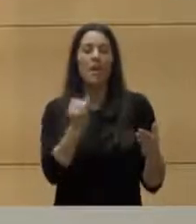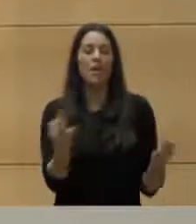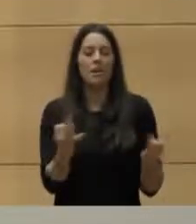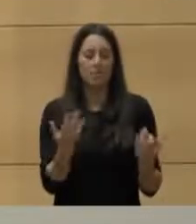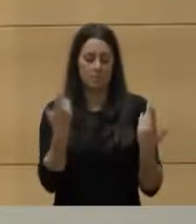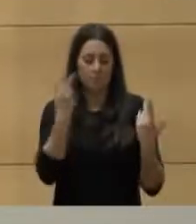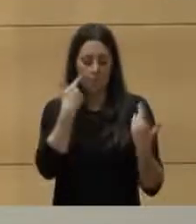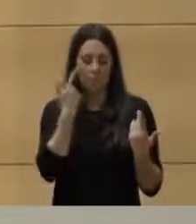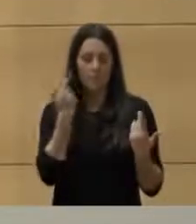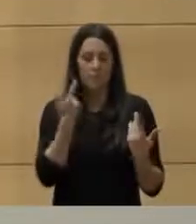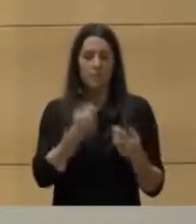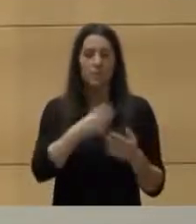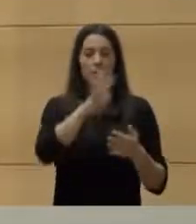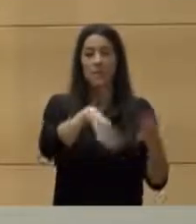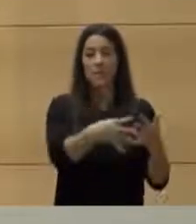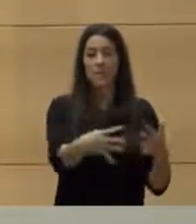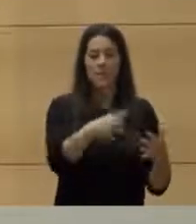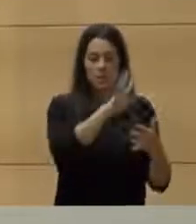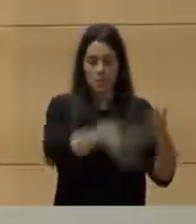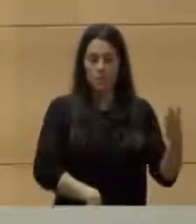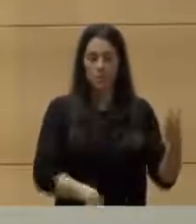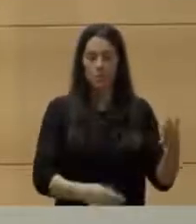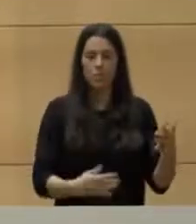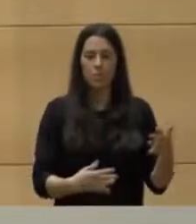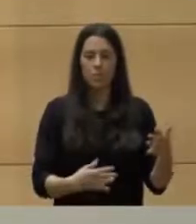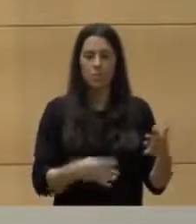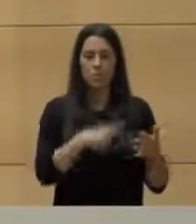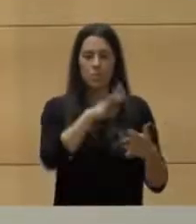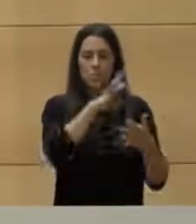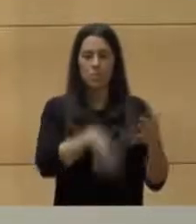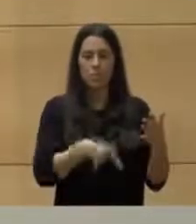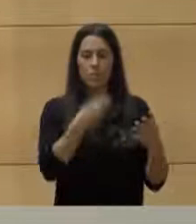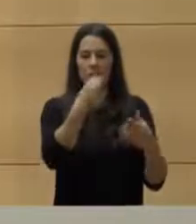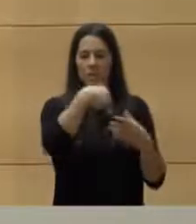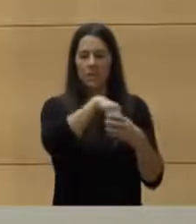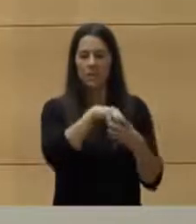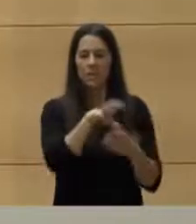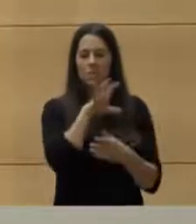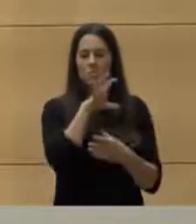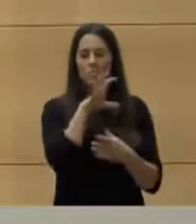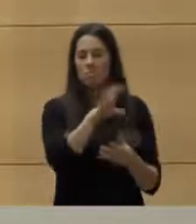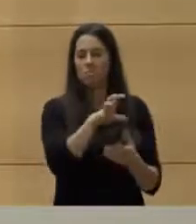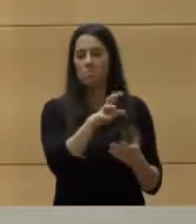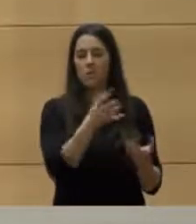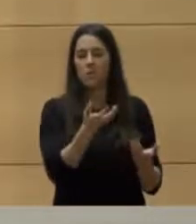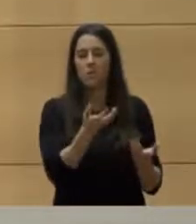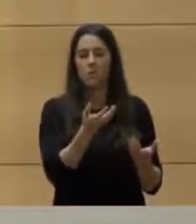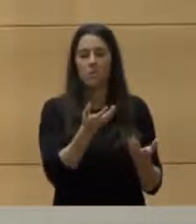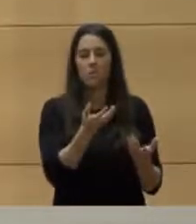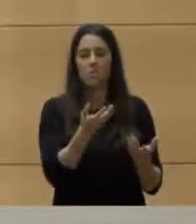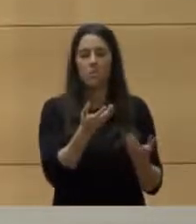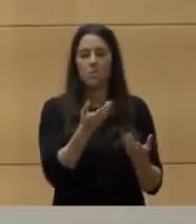Cataluña. Una Cataluña en un estado, diríamos, de shock.